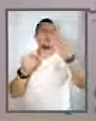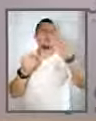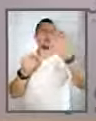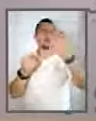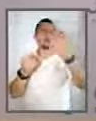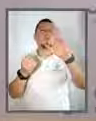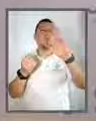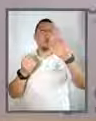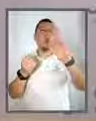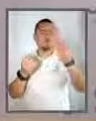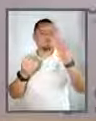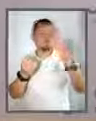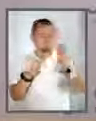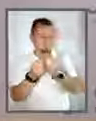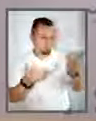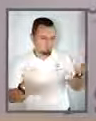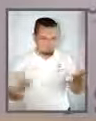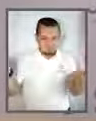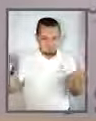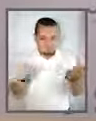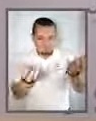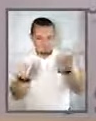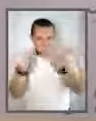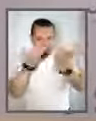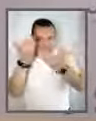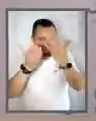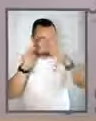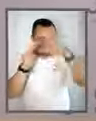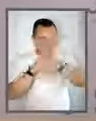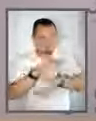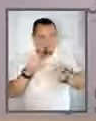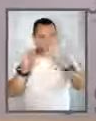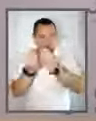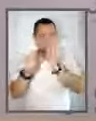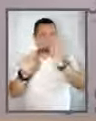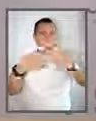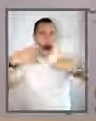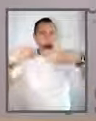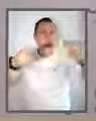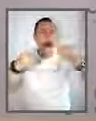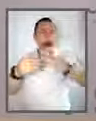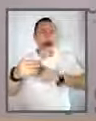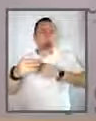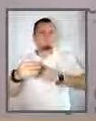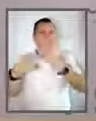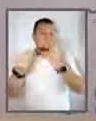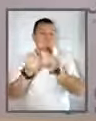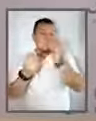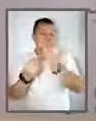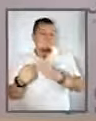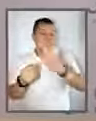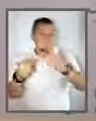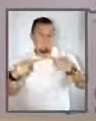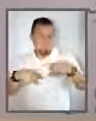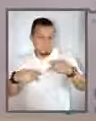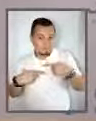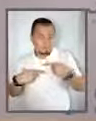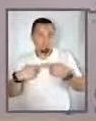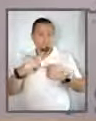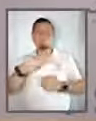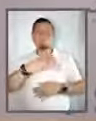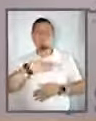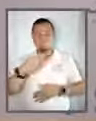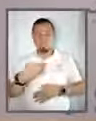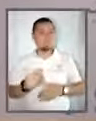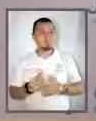queríamos tener una combinación de ambas para poder hacer un estudio epidemiológico de la población y bueno,